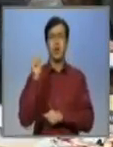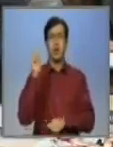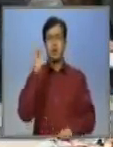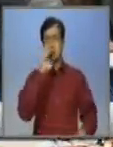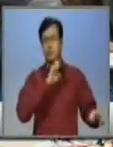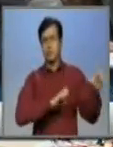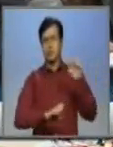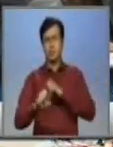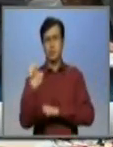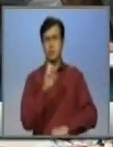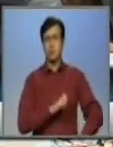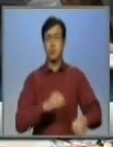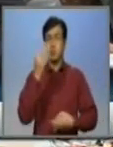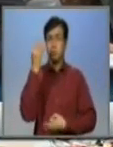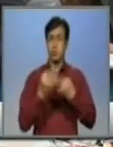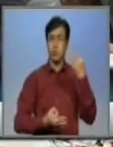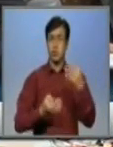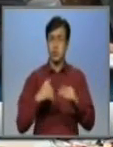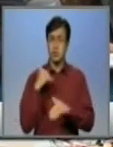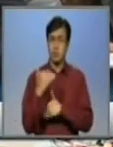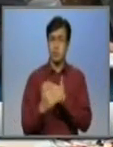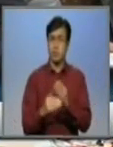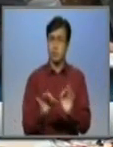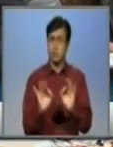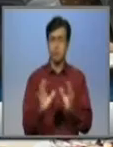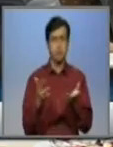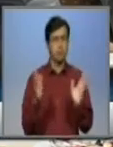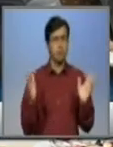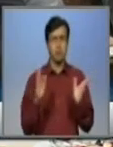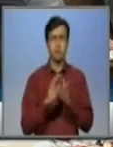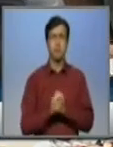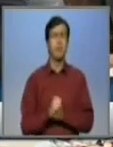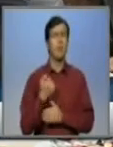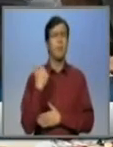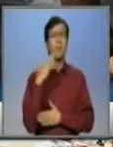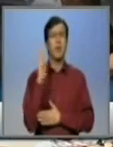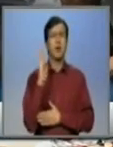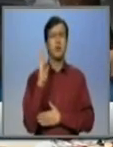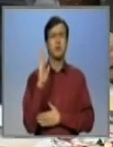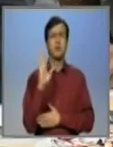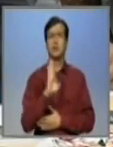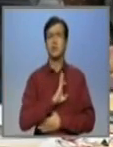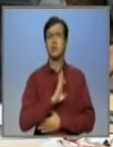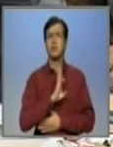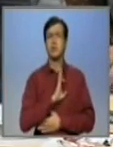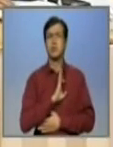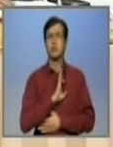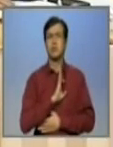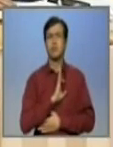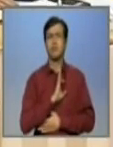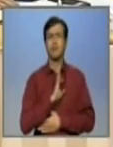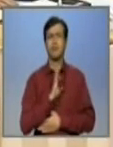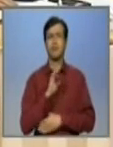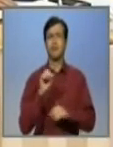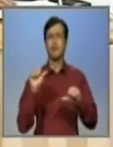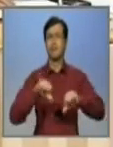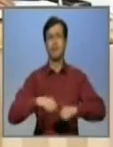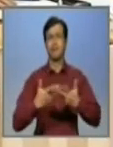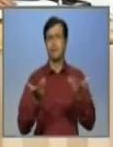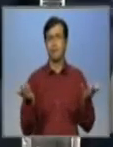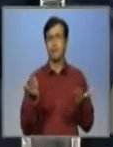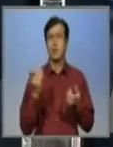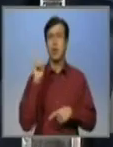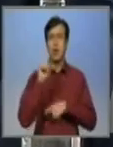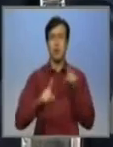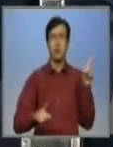que son jurídicamente improcedentes, sino sobre todo técnicamente inviables. Esto generó diferentes